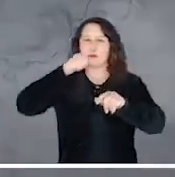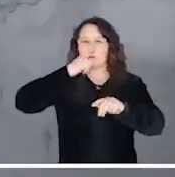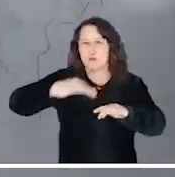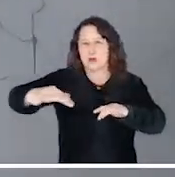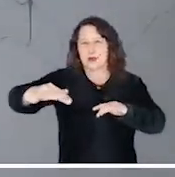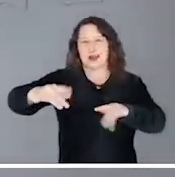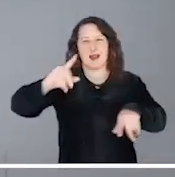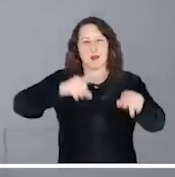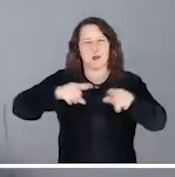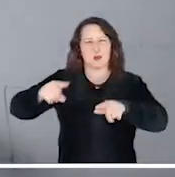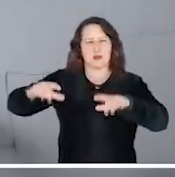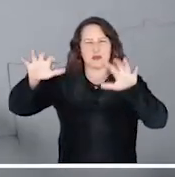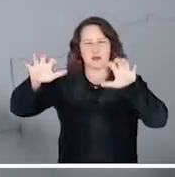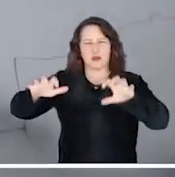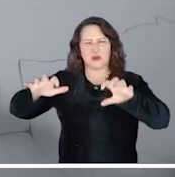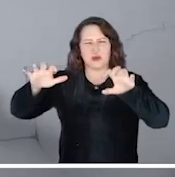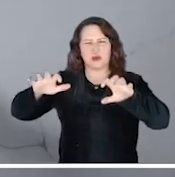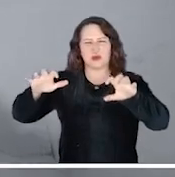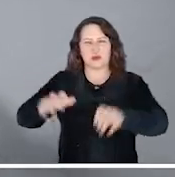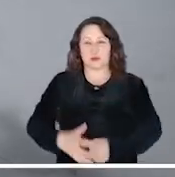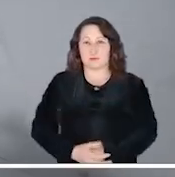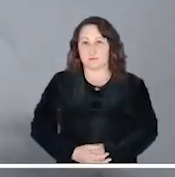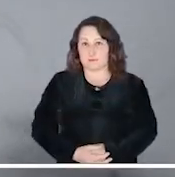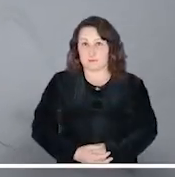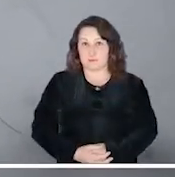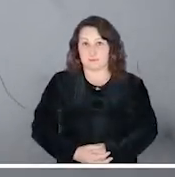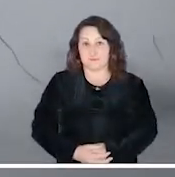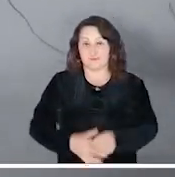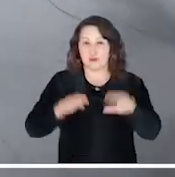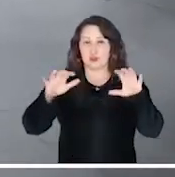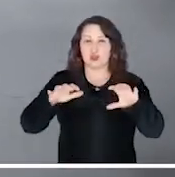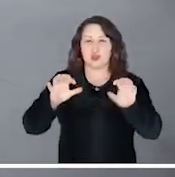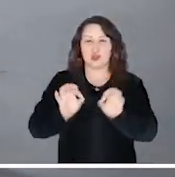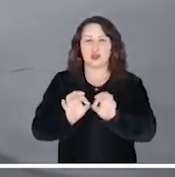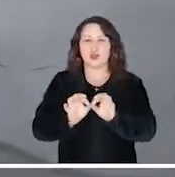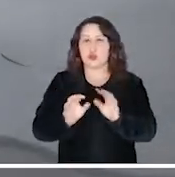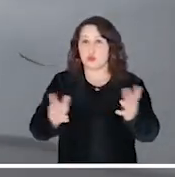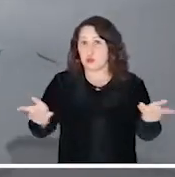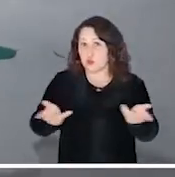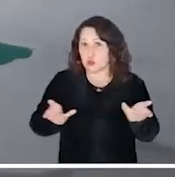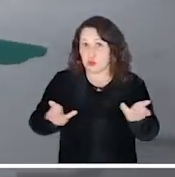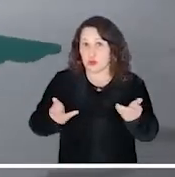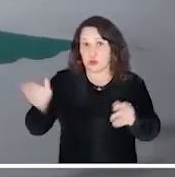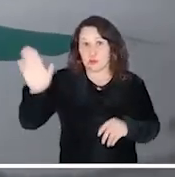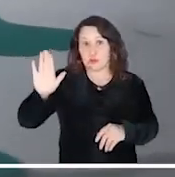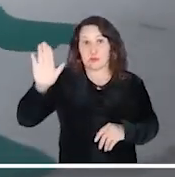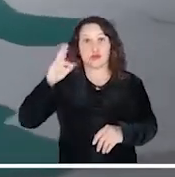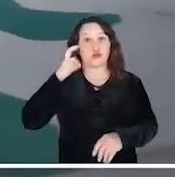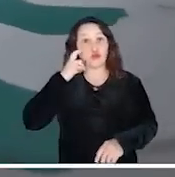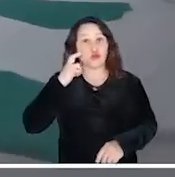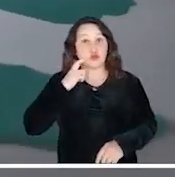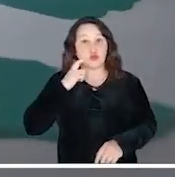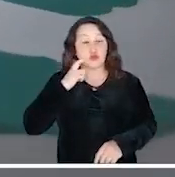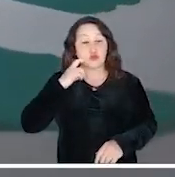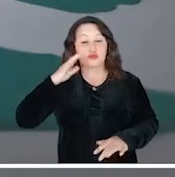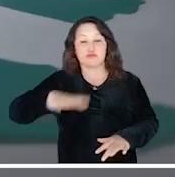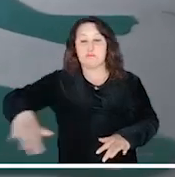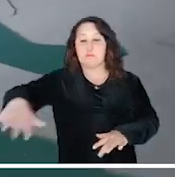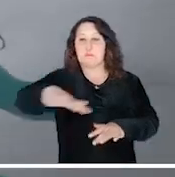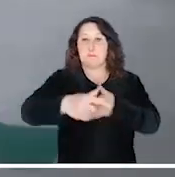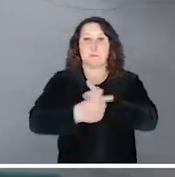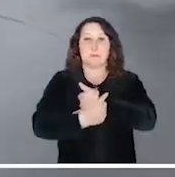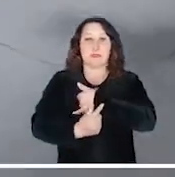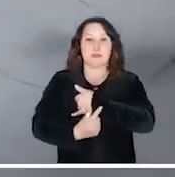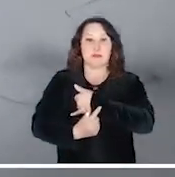algunas precipitaciones ligeras. Precipitaciones de baja intensidad se estiman en el departamento de Chocó. En el resto del Pacífico